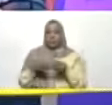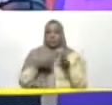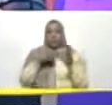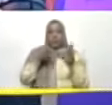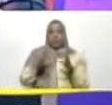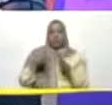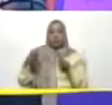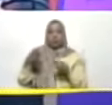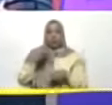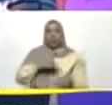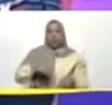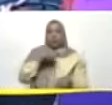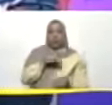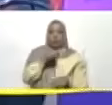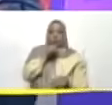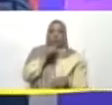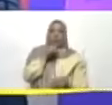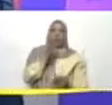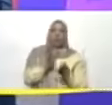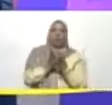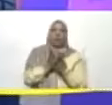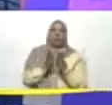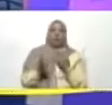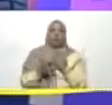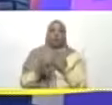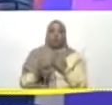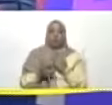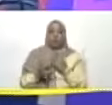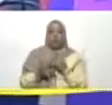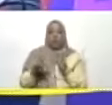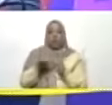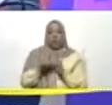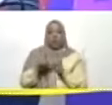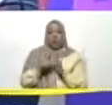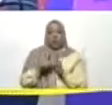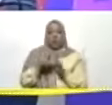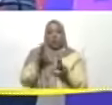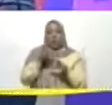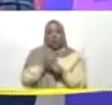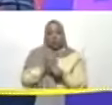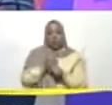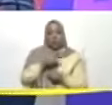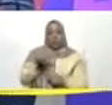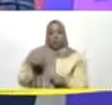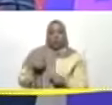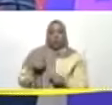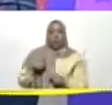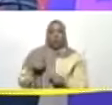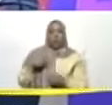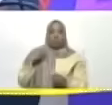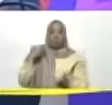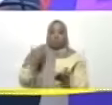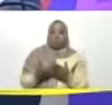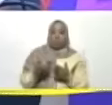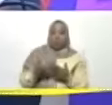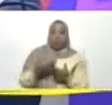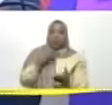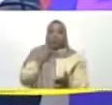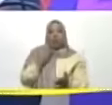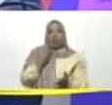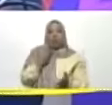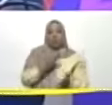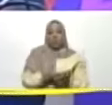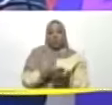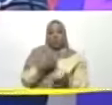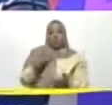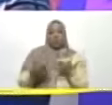desde sus territorios desde sus escuelas técnicas desde su Liceo y con profundo orgullo Nosotros le traemos acá las propuestas que